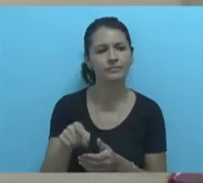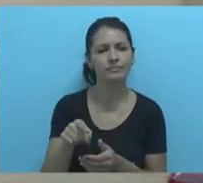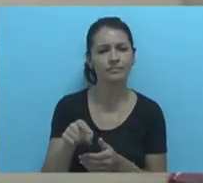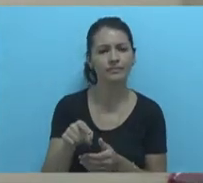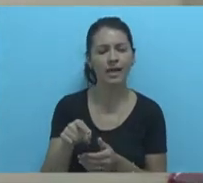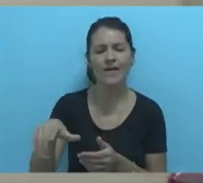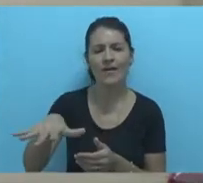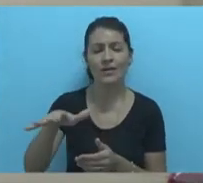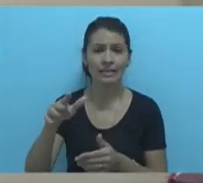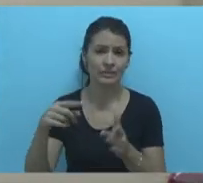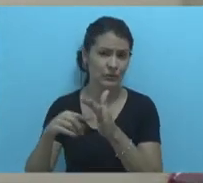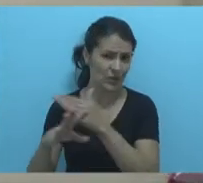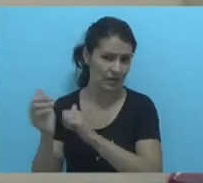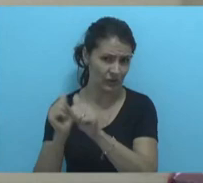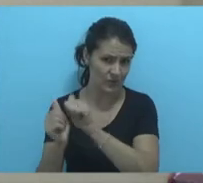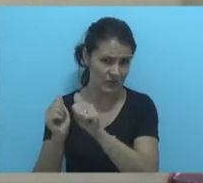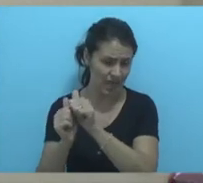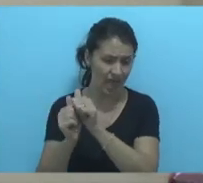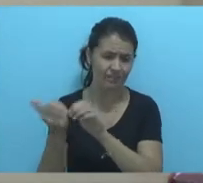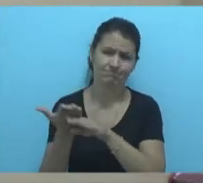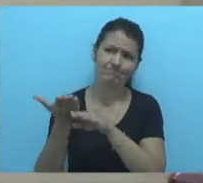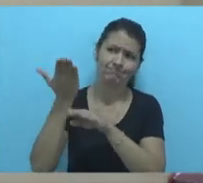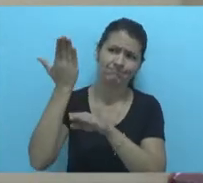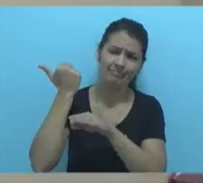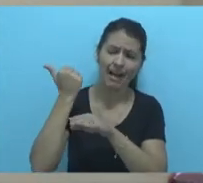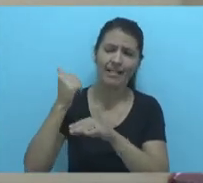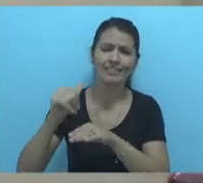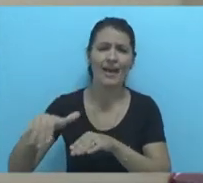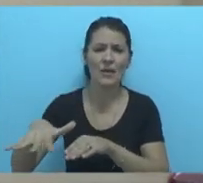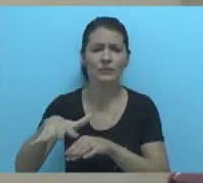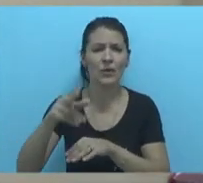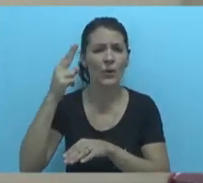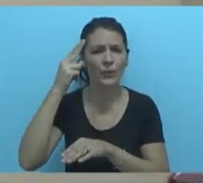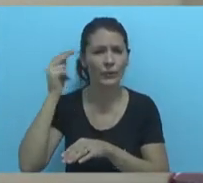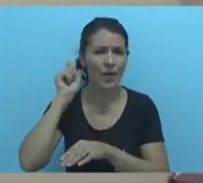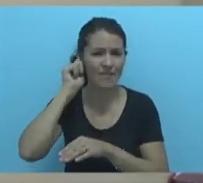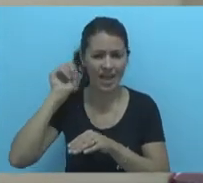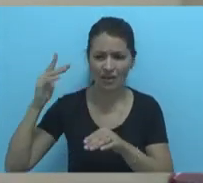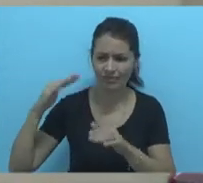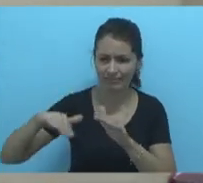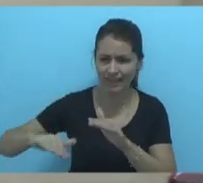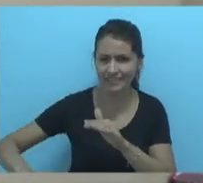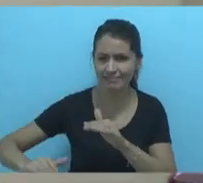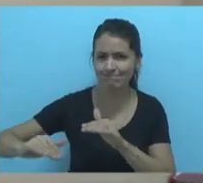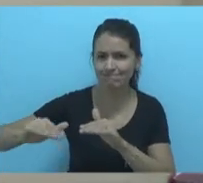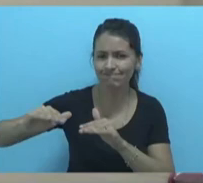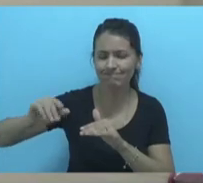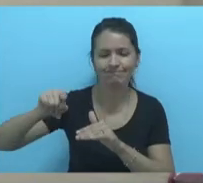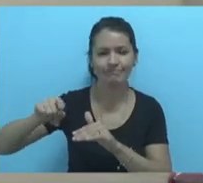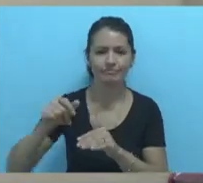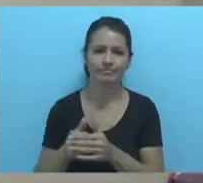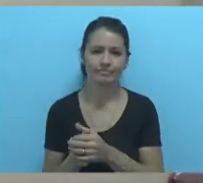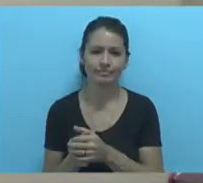Nuevo Alberdi, y que en la presentación última que hicimos del plan de la urbanización más